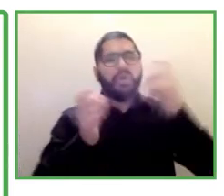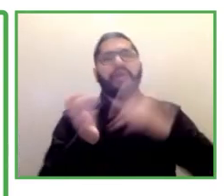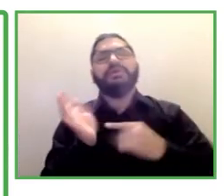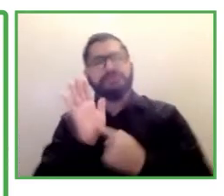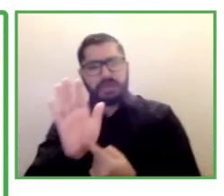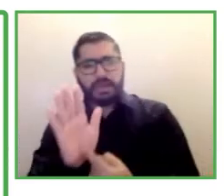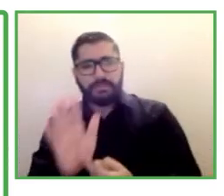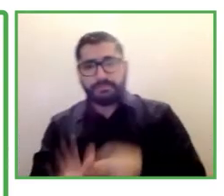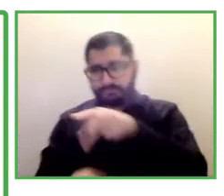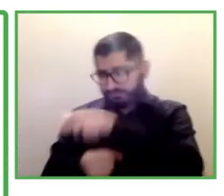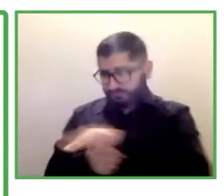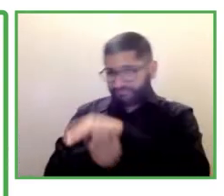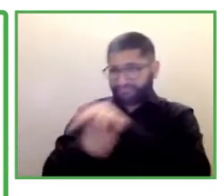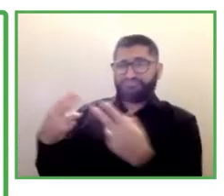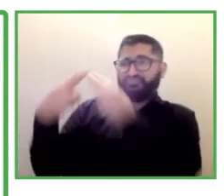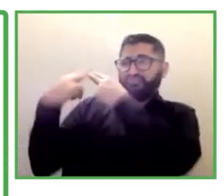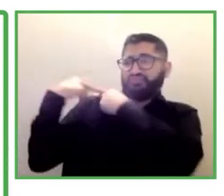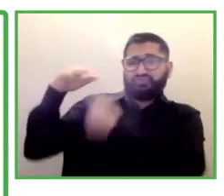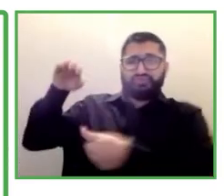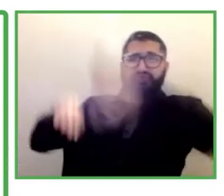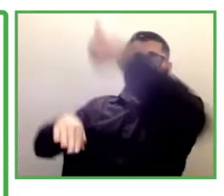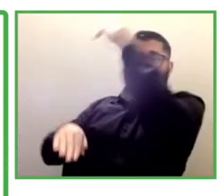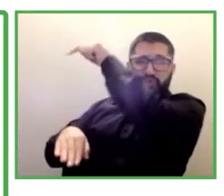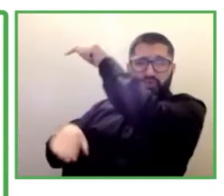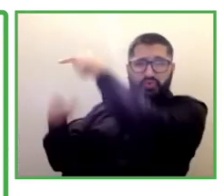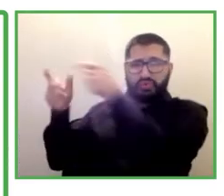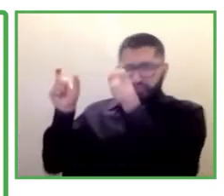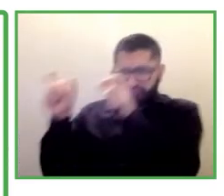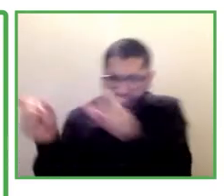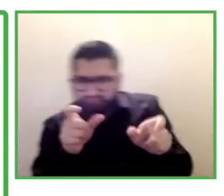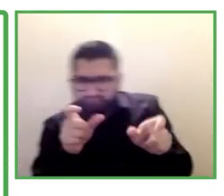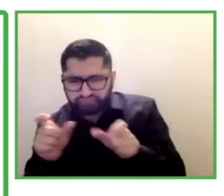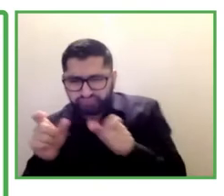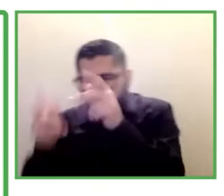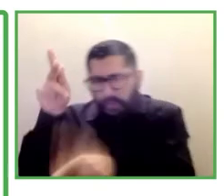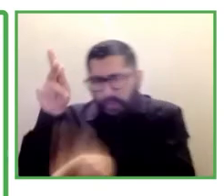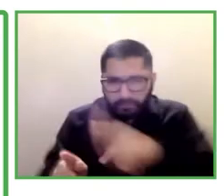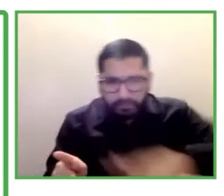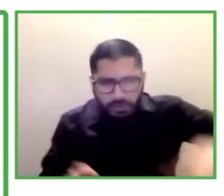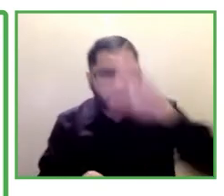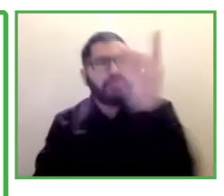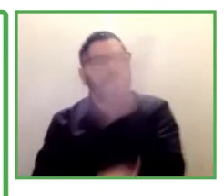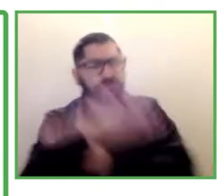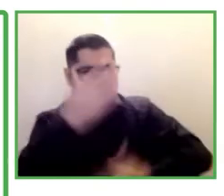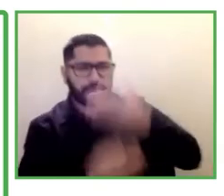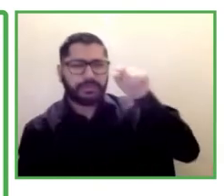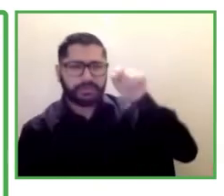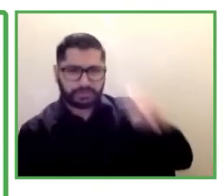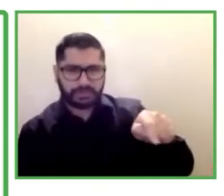discapacidad para que se entienda cuáles son las necesidades, para que puedan asistirlos en el empleo inclusivo.